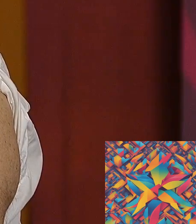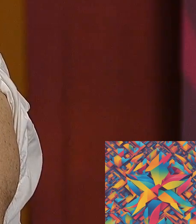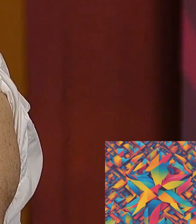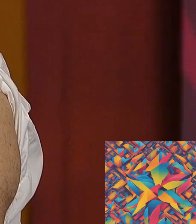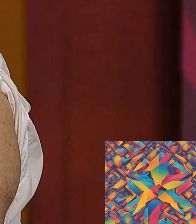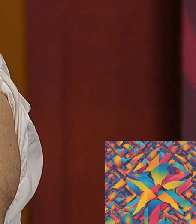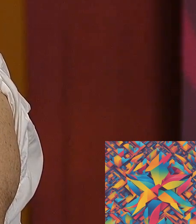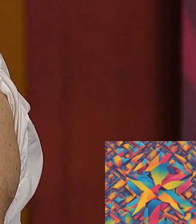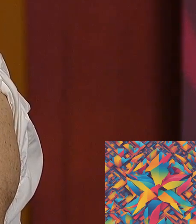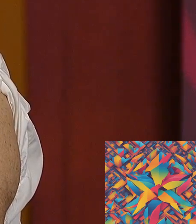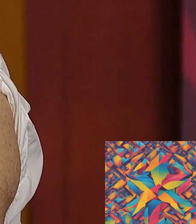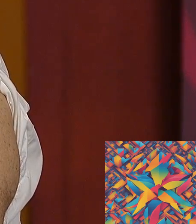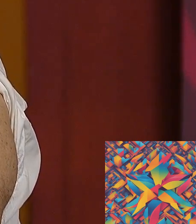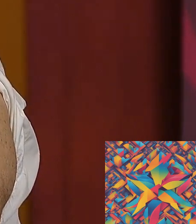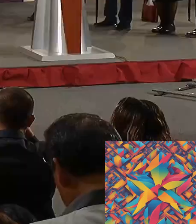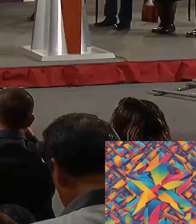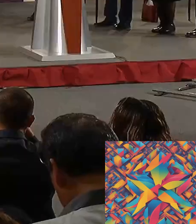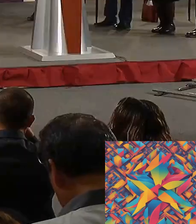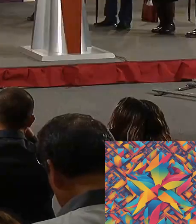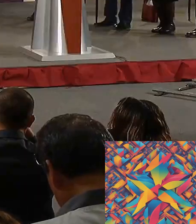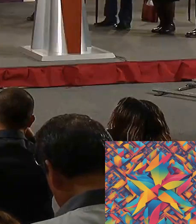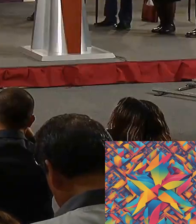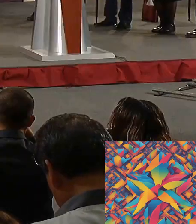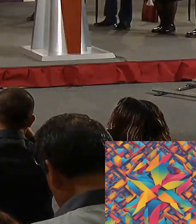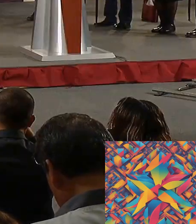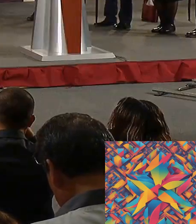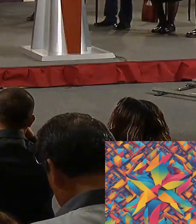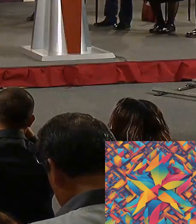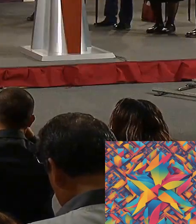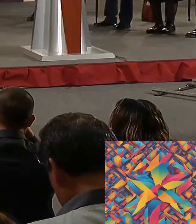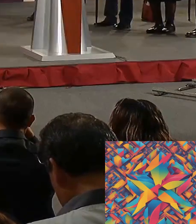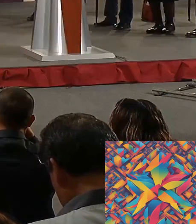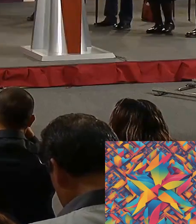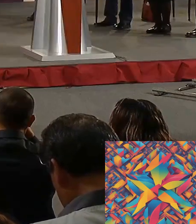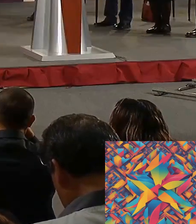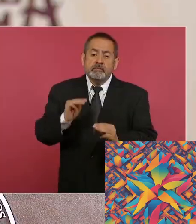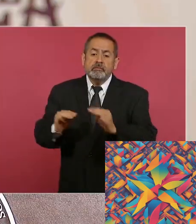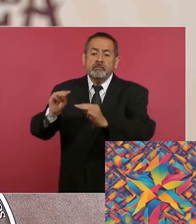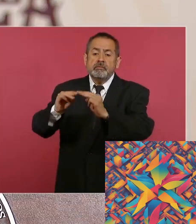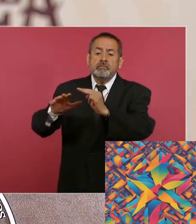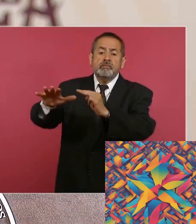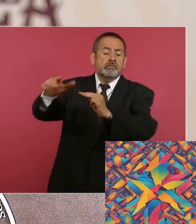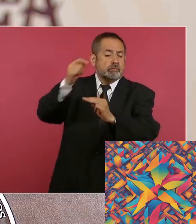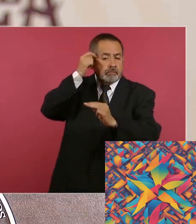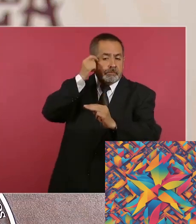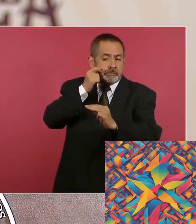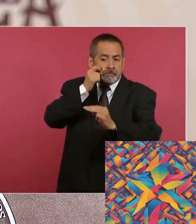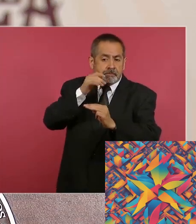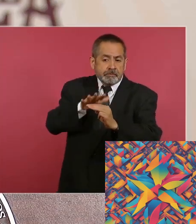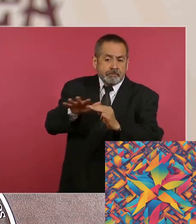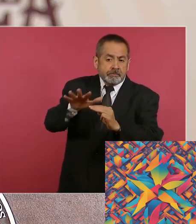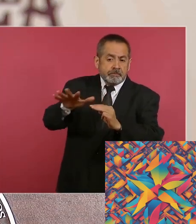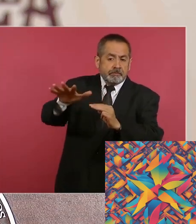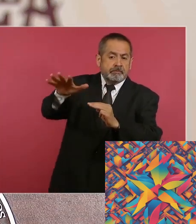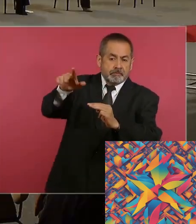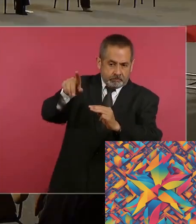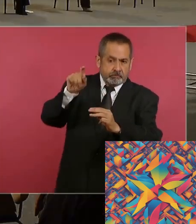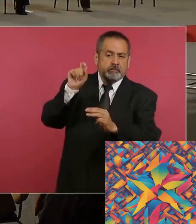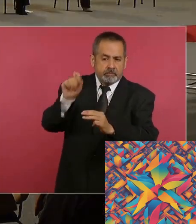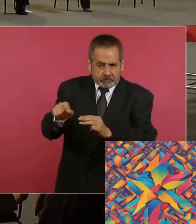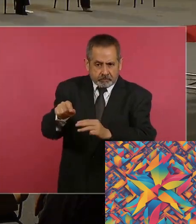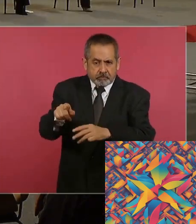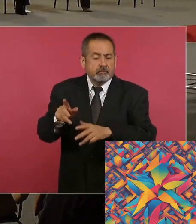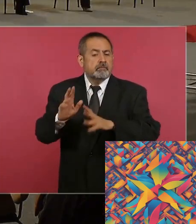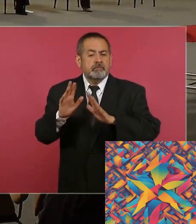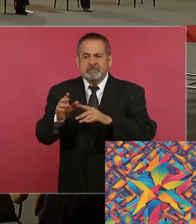para continuar con la educación de los niños el personal médico local a pesar de las dificultades ha reanudado el servicio de